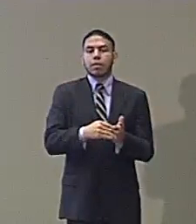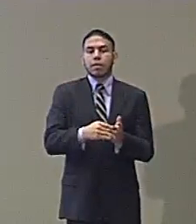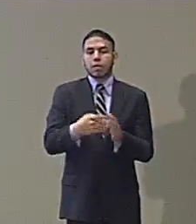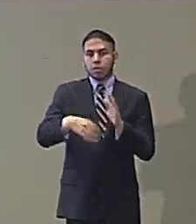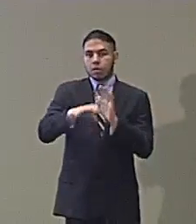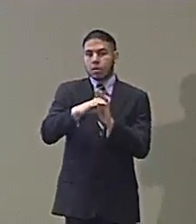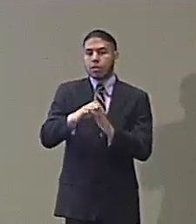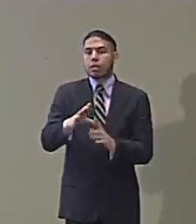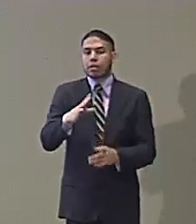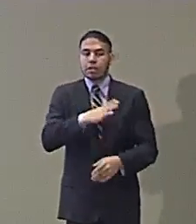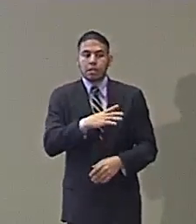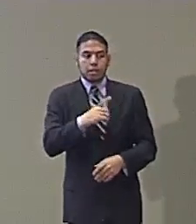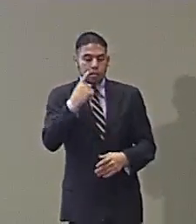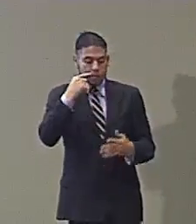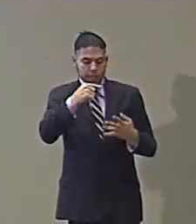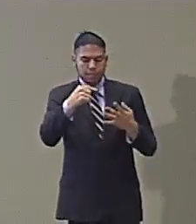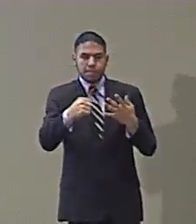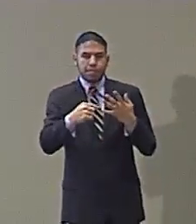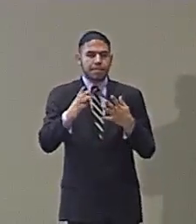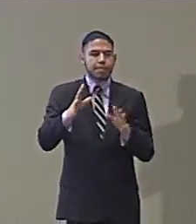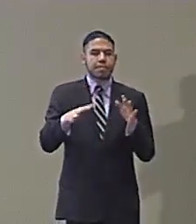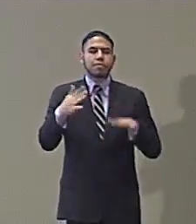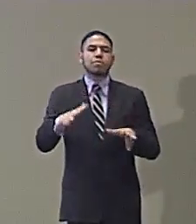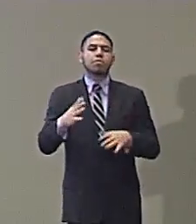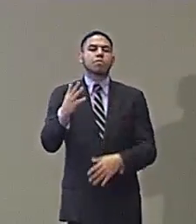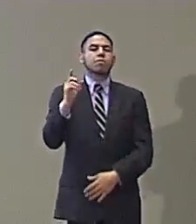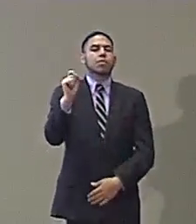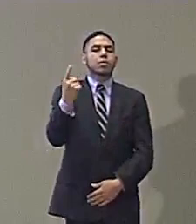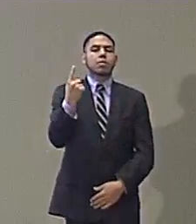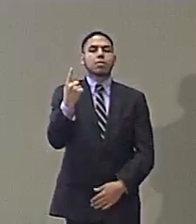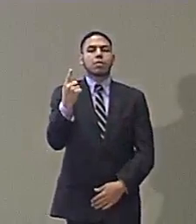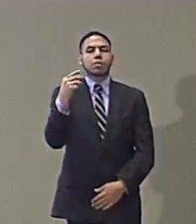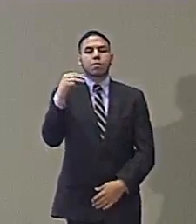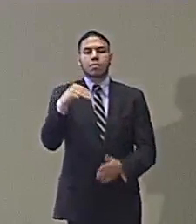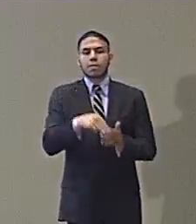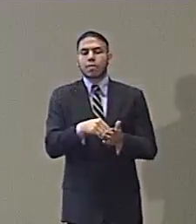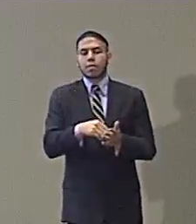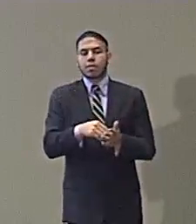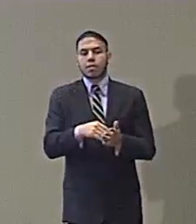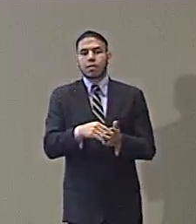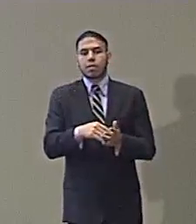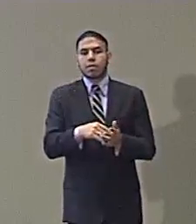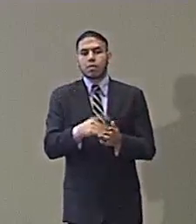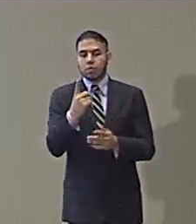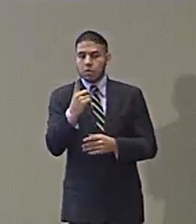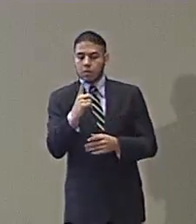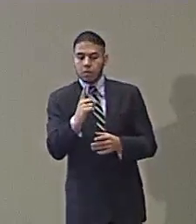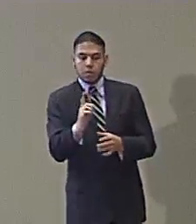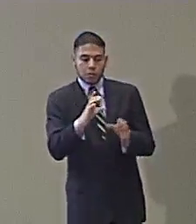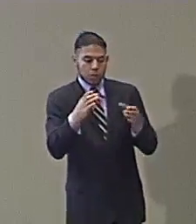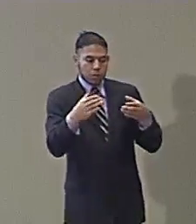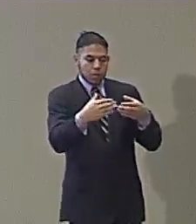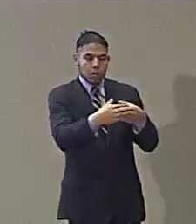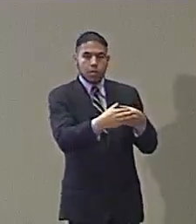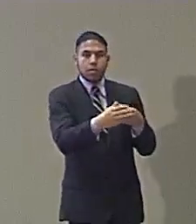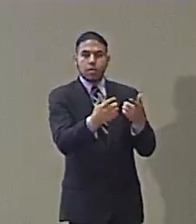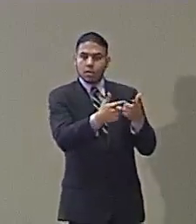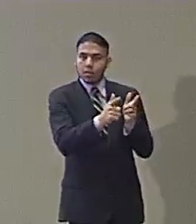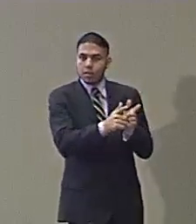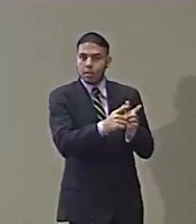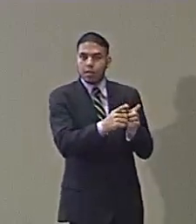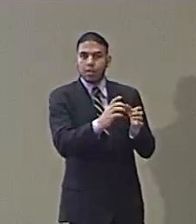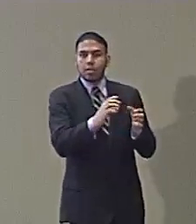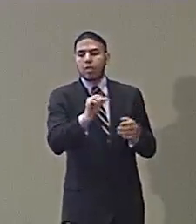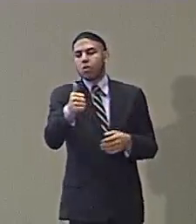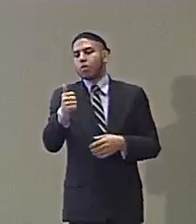la cuenta anda alrededor de 21 mil hoteles diferentes unos agrupados a cadenas y otros hoteles independientes